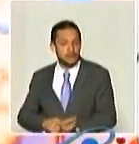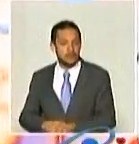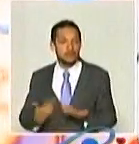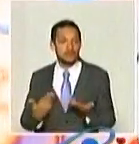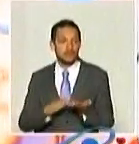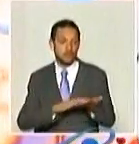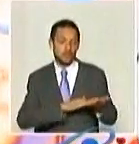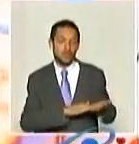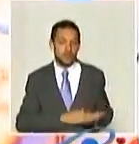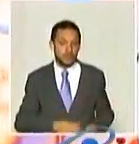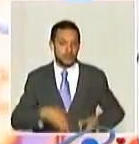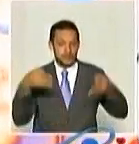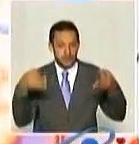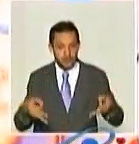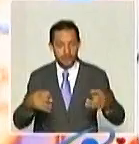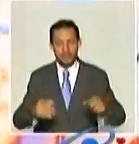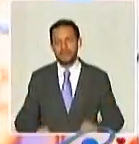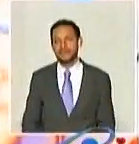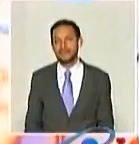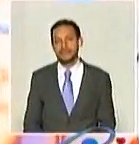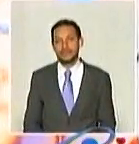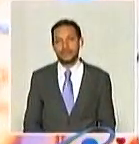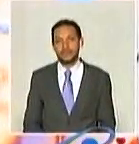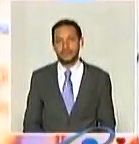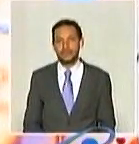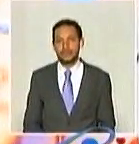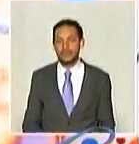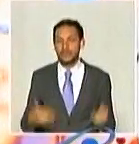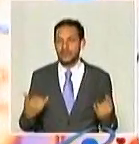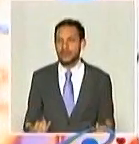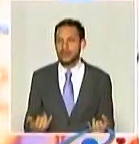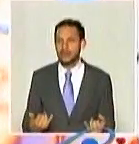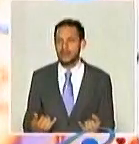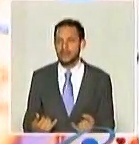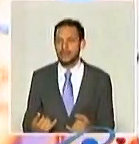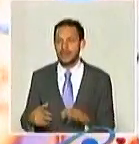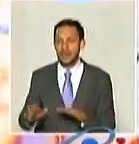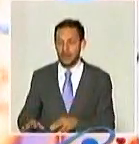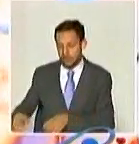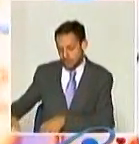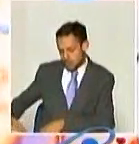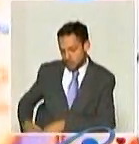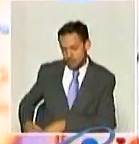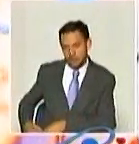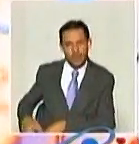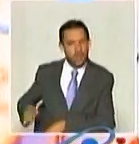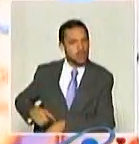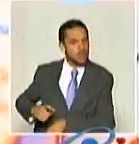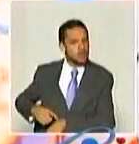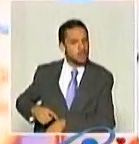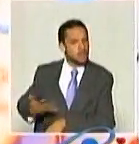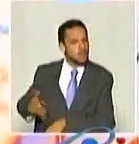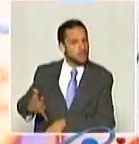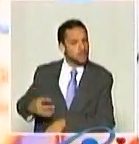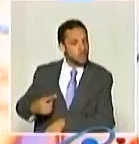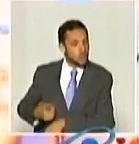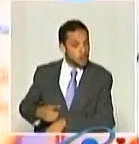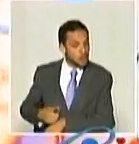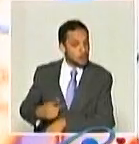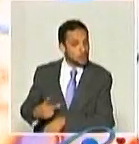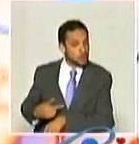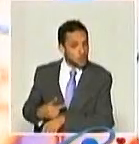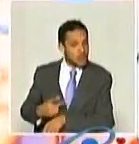efecto maravilloso. Y bueno, ¿cuánto tiempo está la persona con la sonda? No, en el ozono